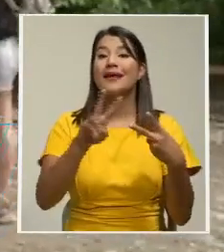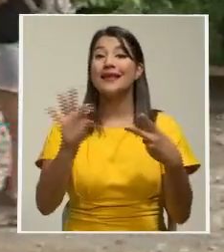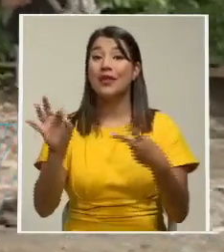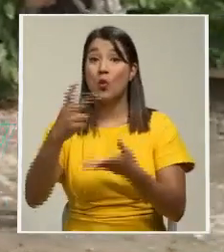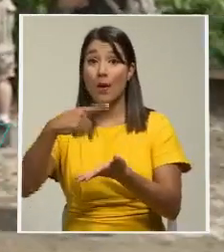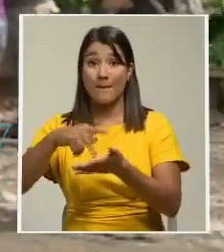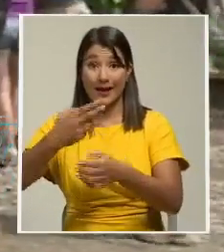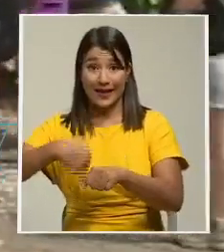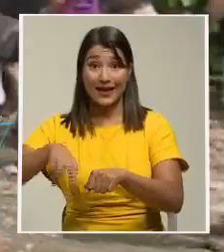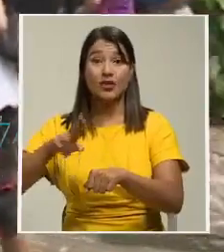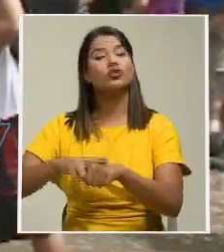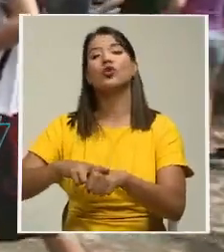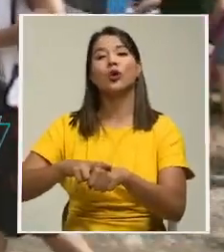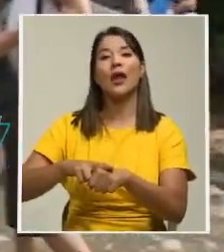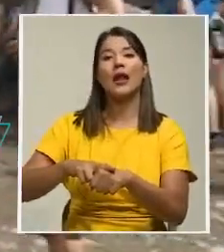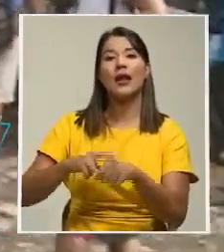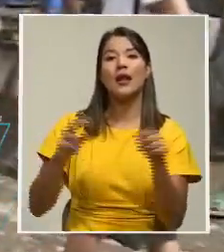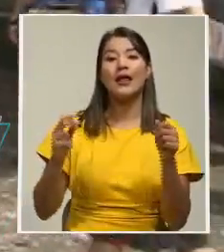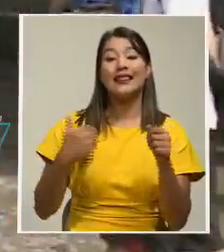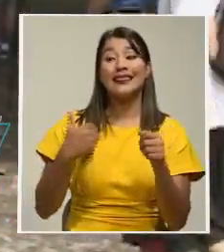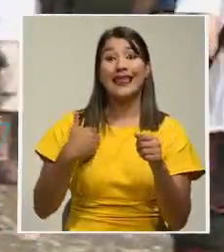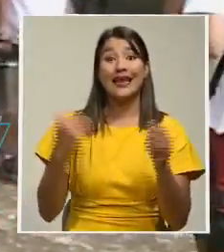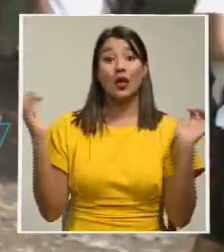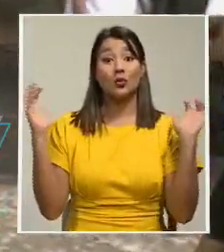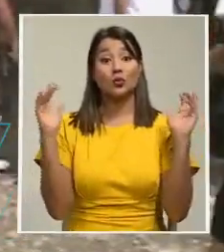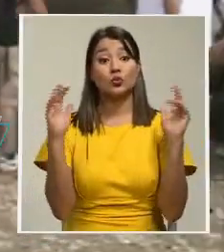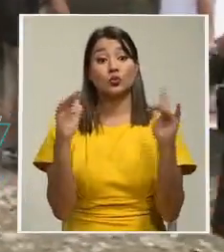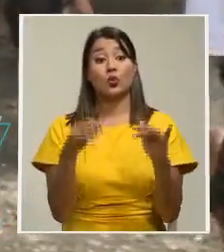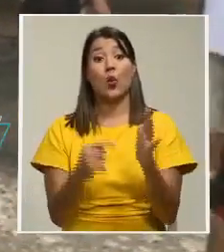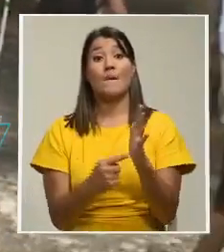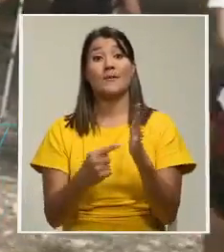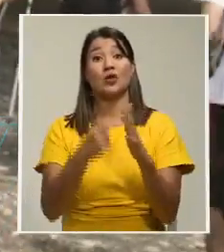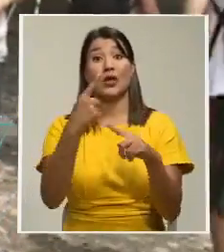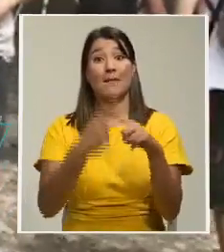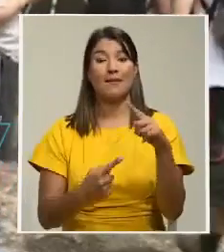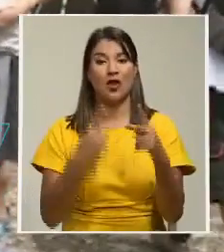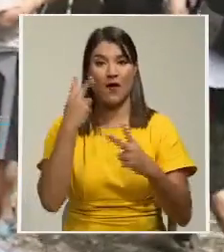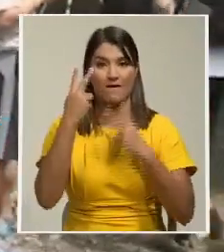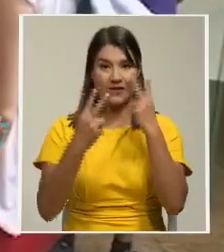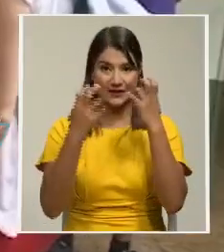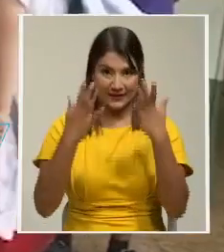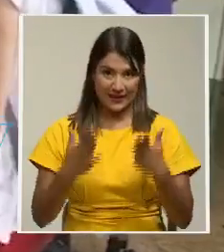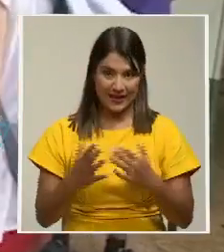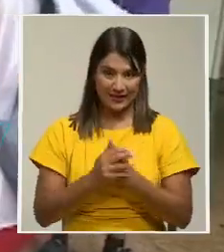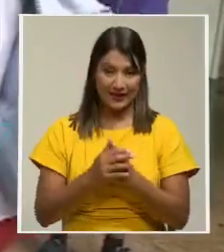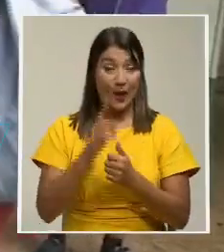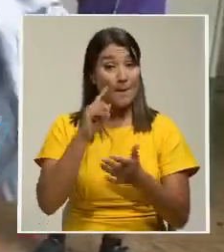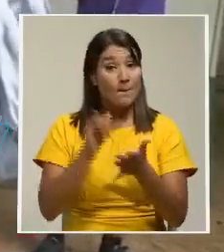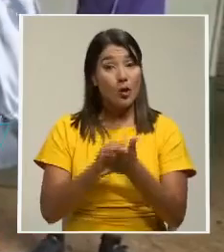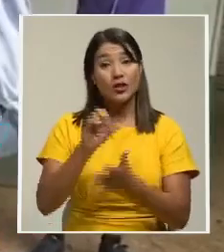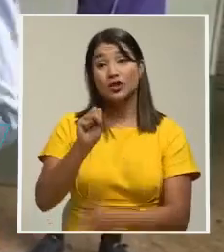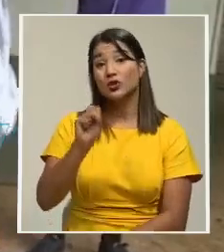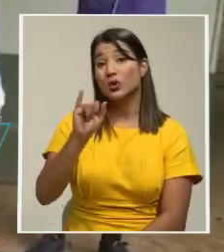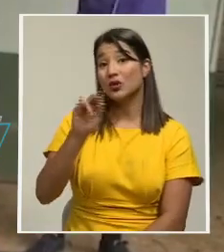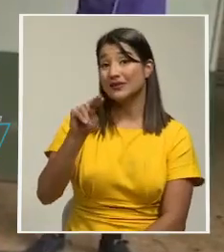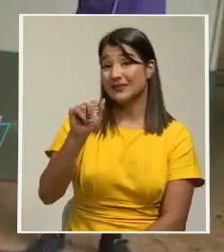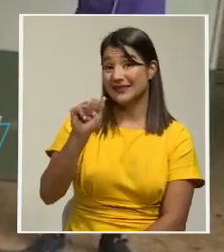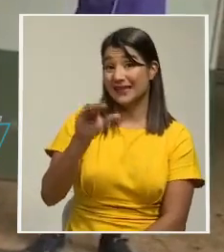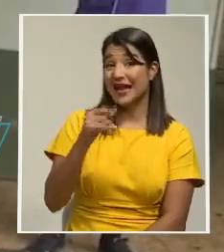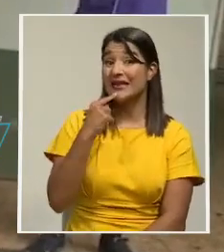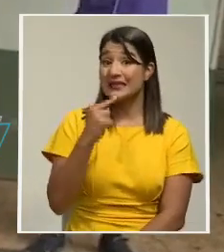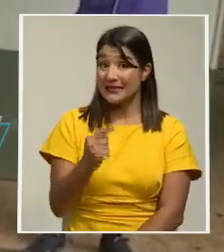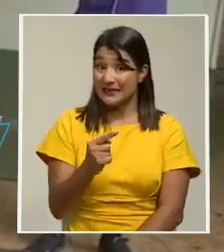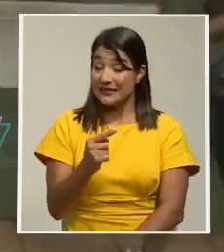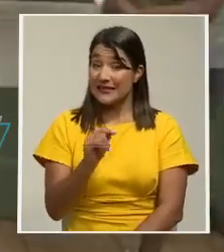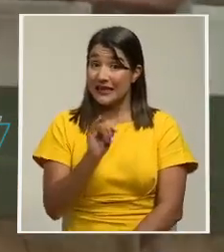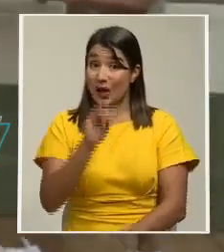1,5 millones de visitantes. Por esa razón es que el SINAC advierte que esta situación puede causar el cierre